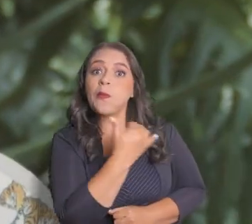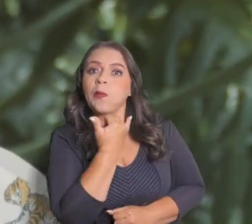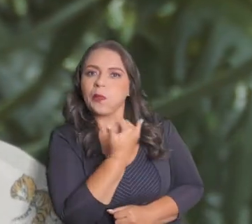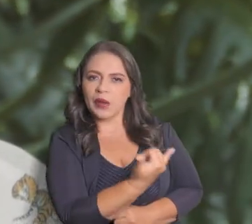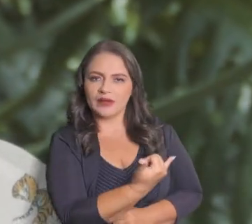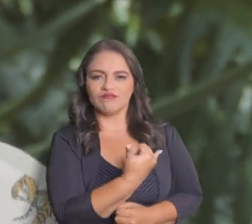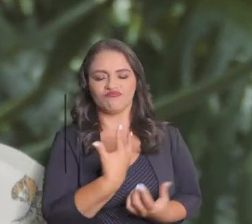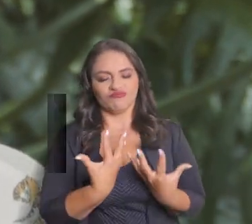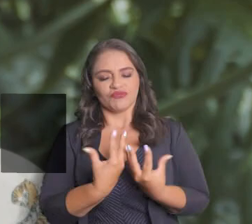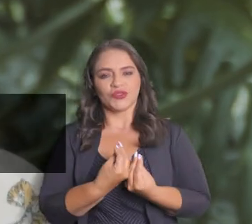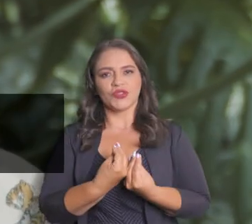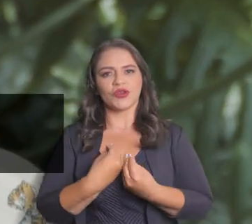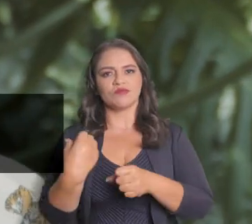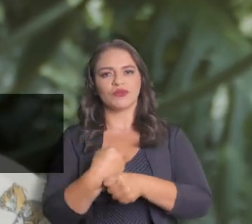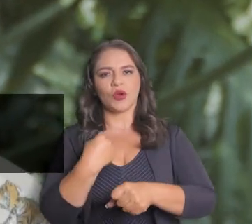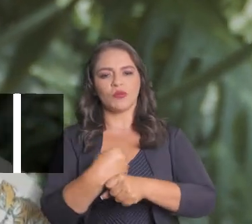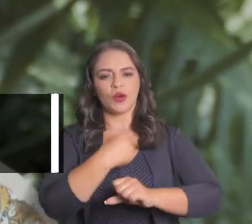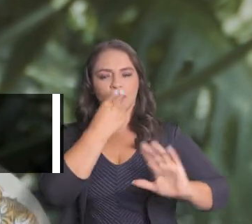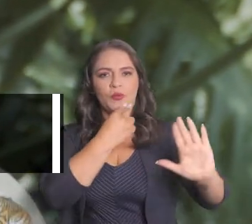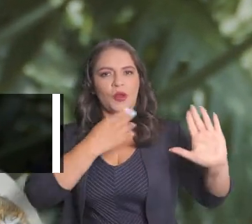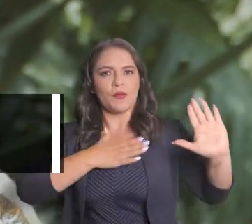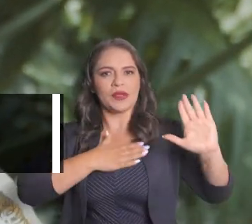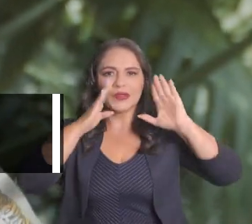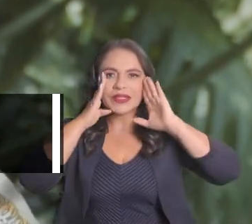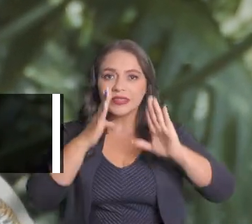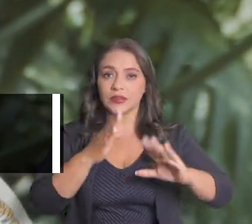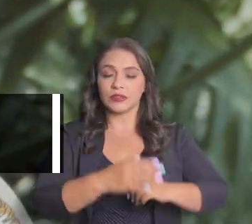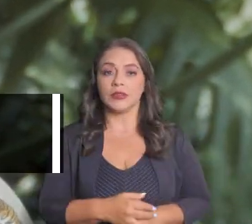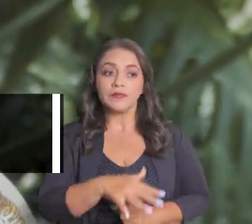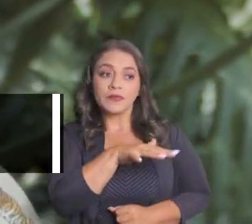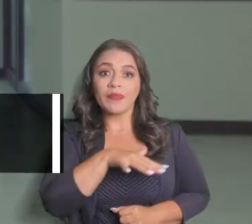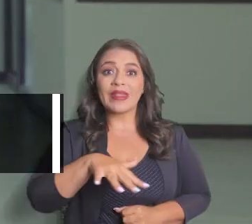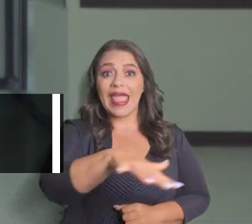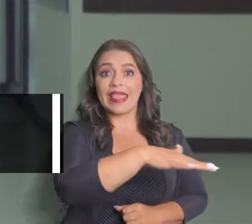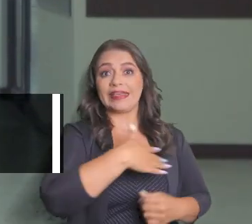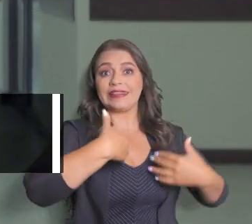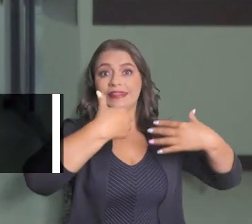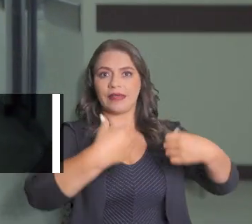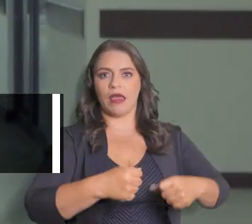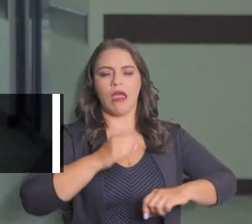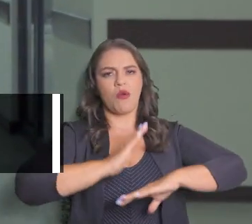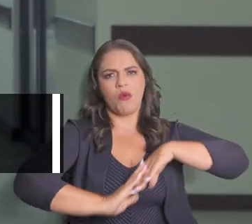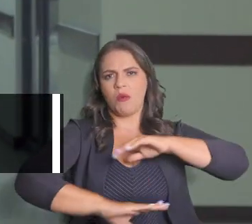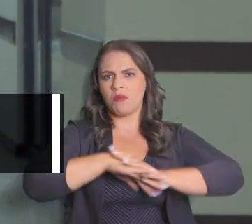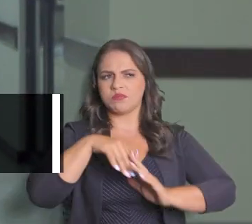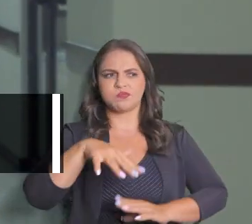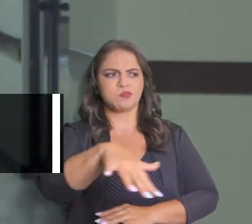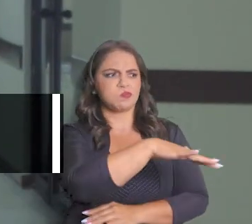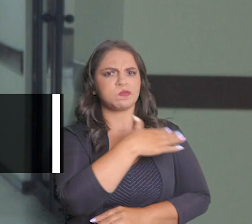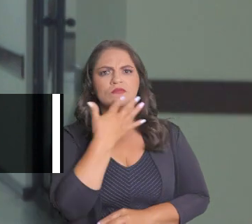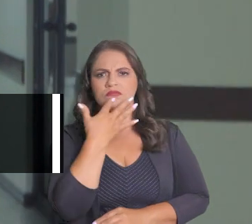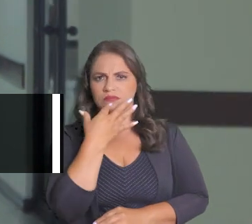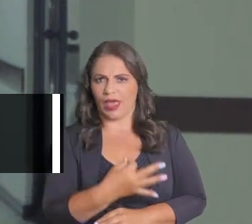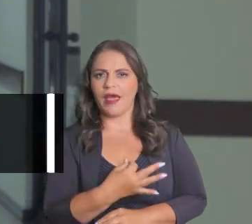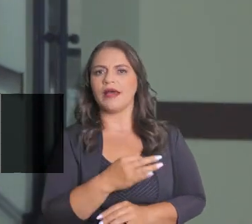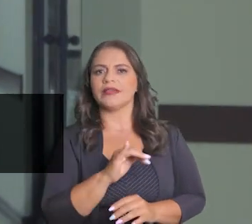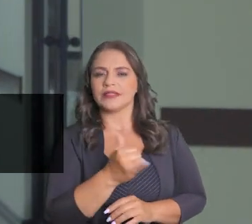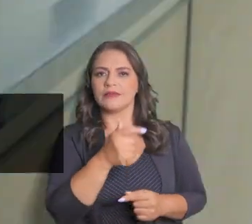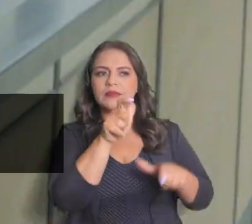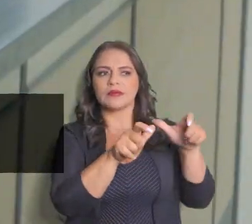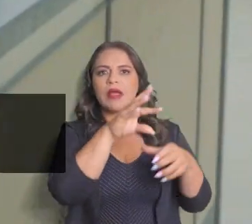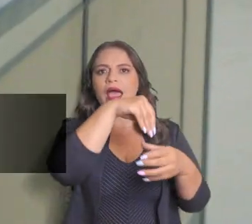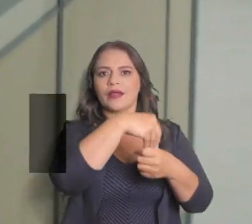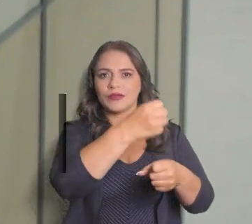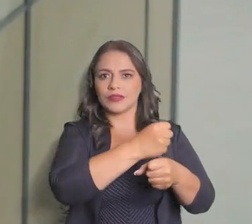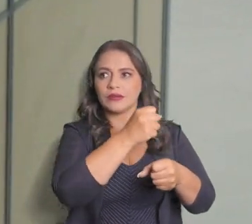corazón continuaremos con el ejercicio de nuestra misión en una sede que cuenta con todas las comodidades para